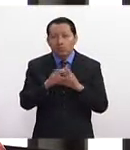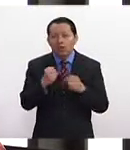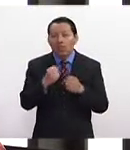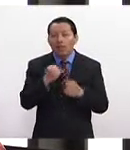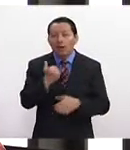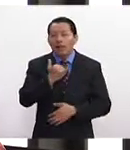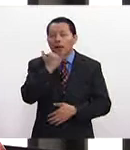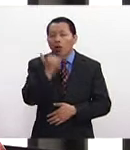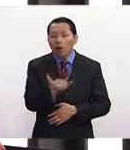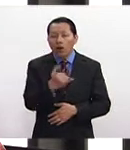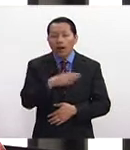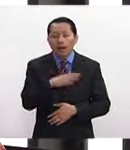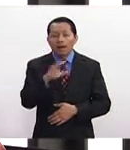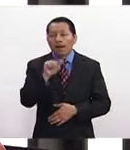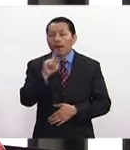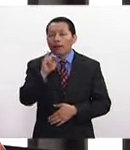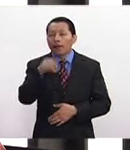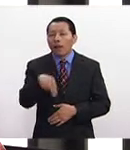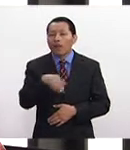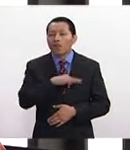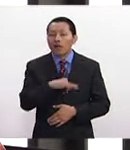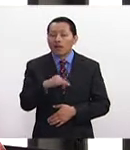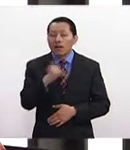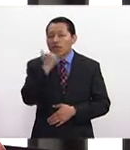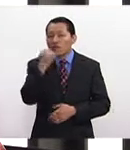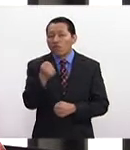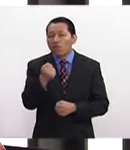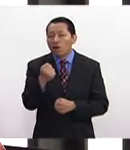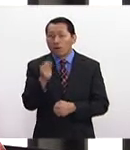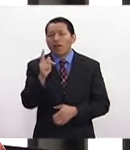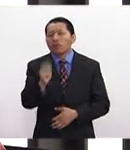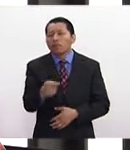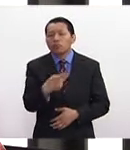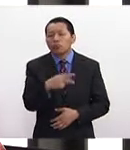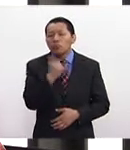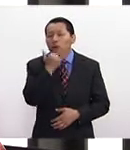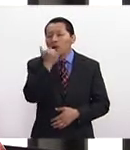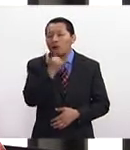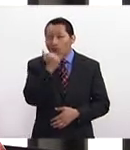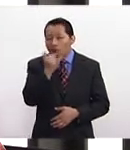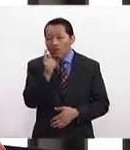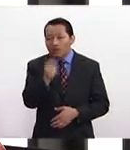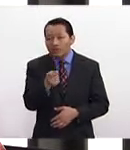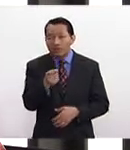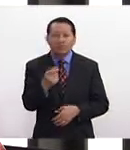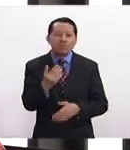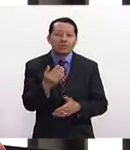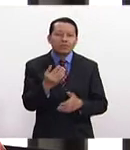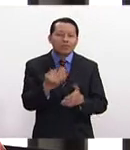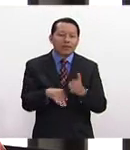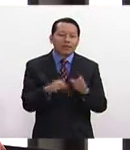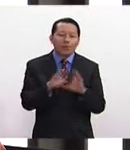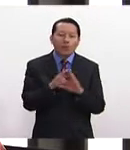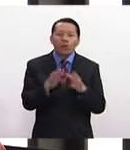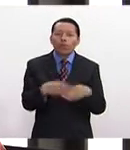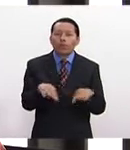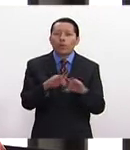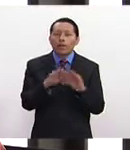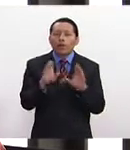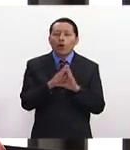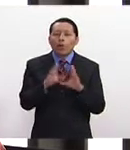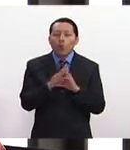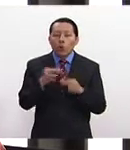¿no?, de los catalanes ha sido, digamos, no darle tanta importancia al